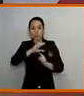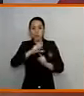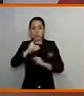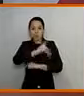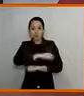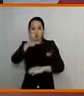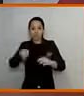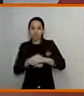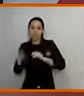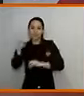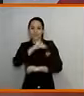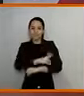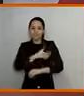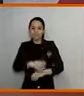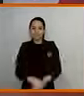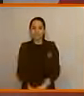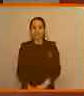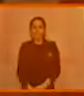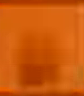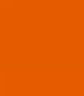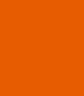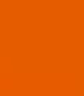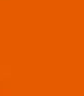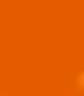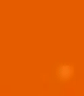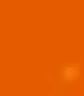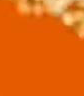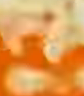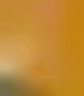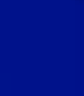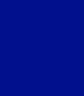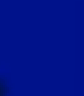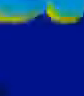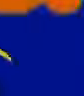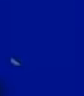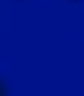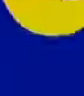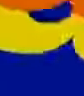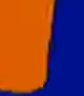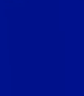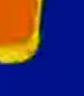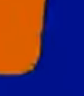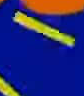día, todos los días. Esto fue el sorteo.